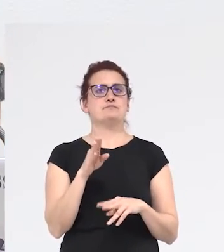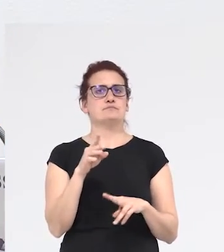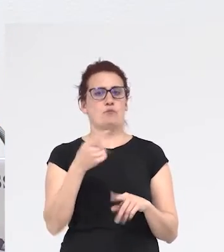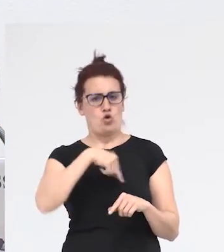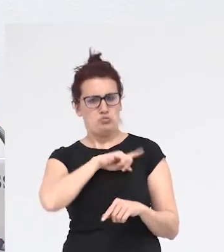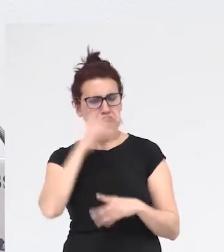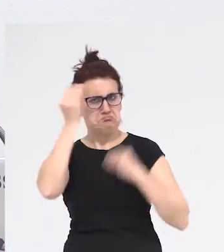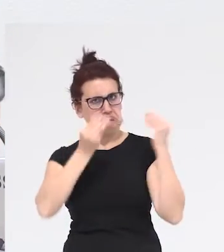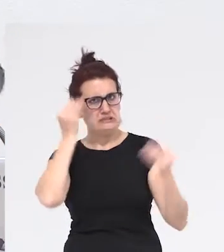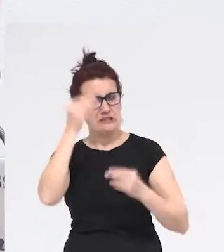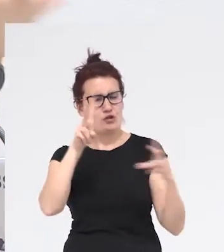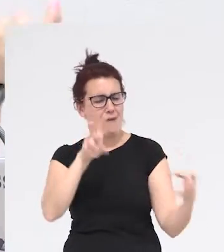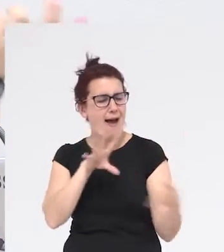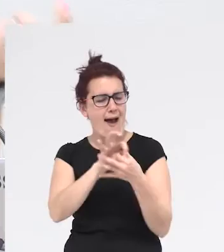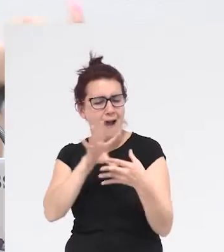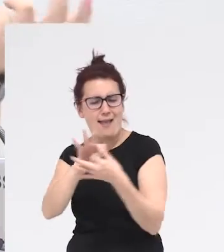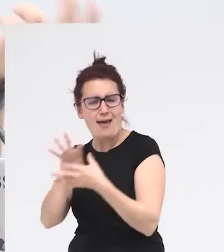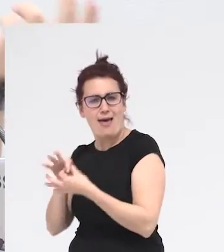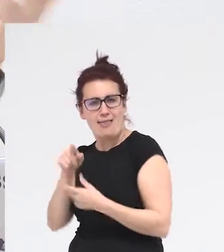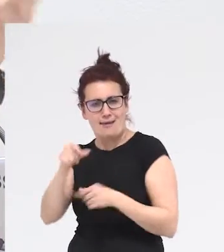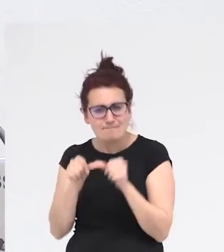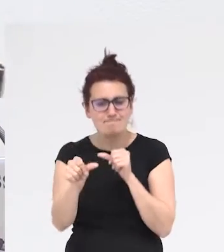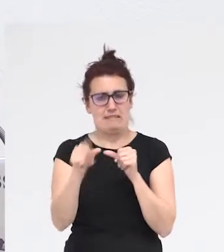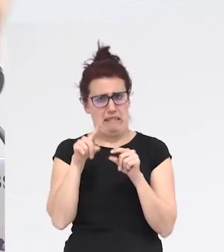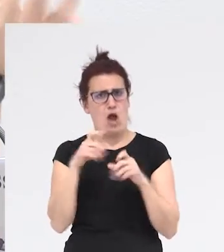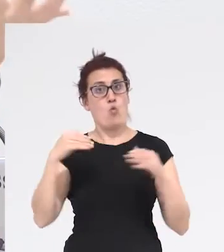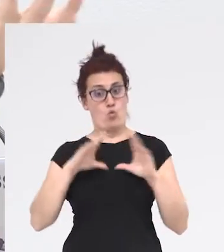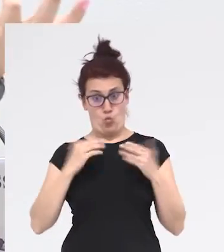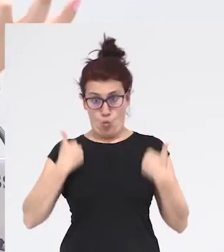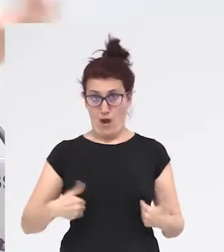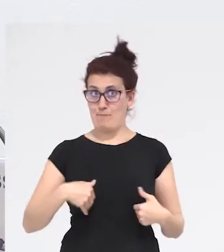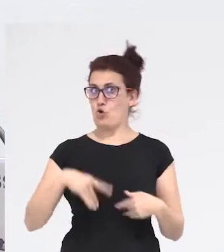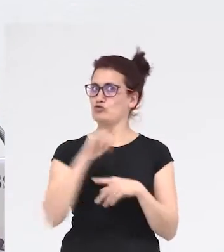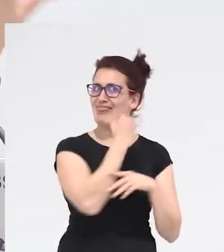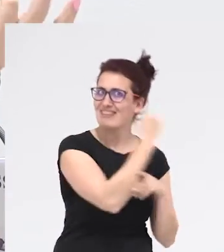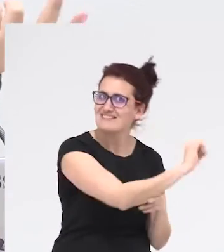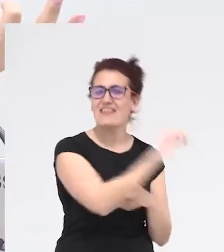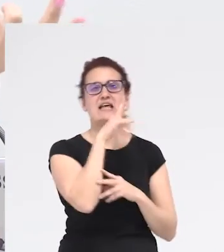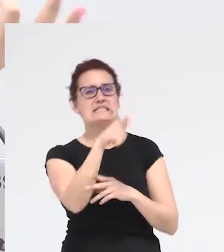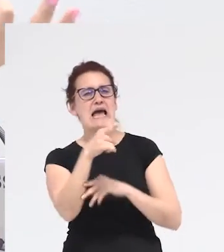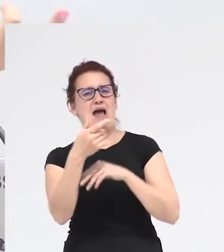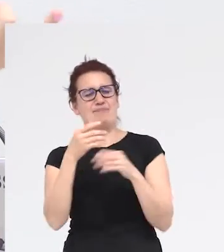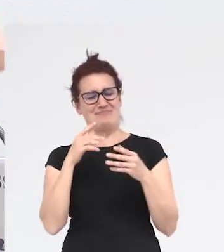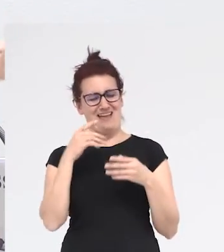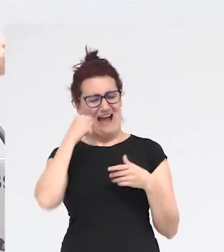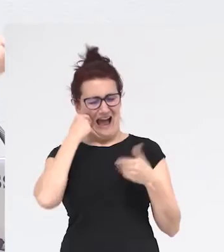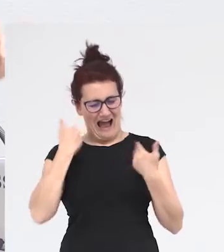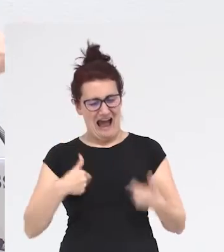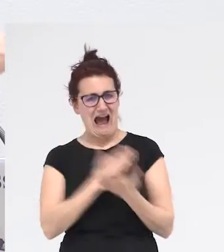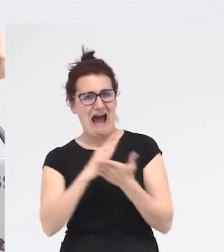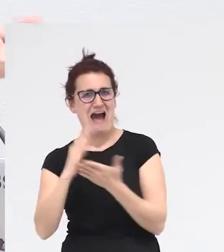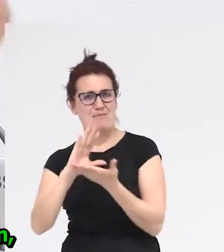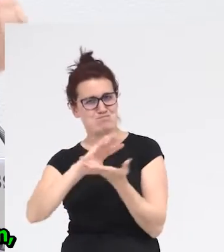pensado ahí desde las alianzas, estas alianzas entre cuerpos disidentes, de ahí que hablamos de politizar la carne. Bueno, ¿qué carnes hablamos